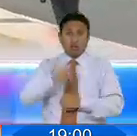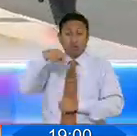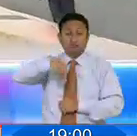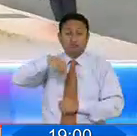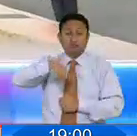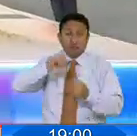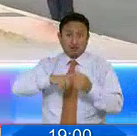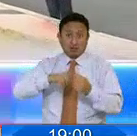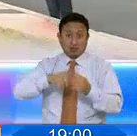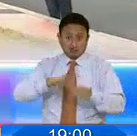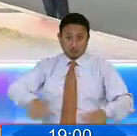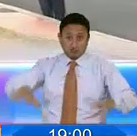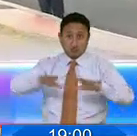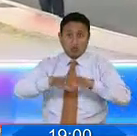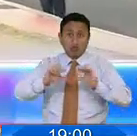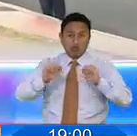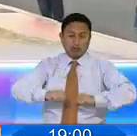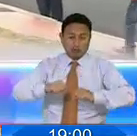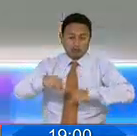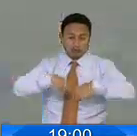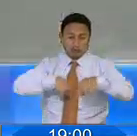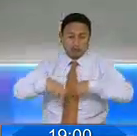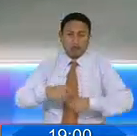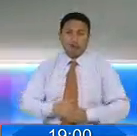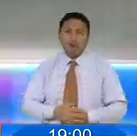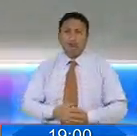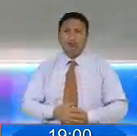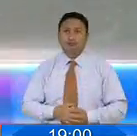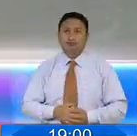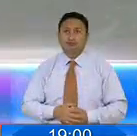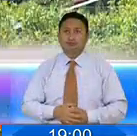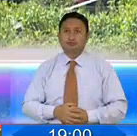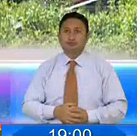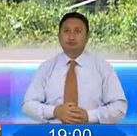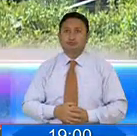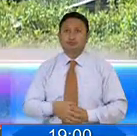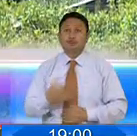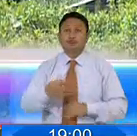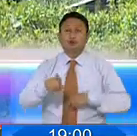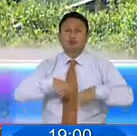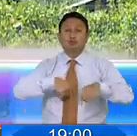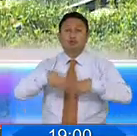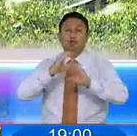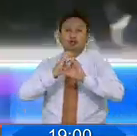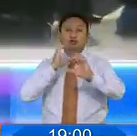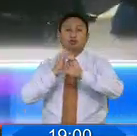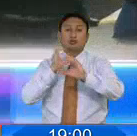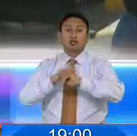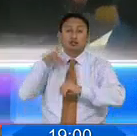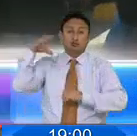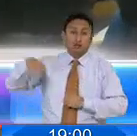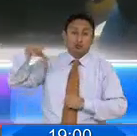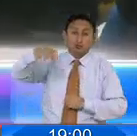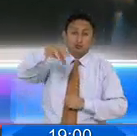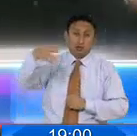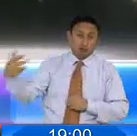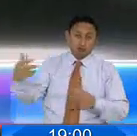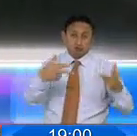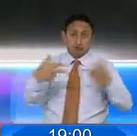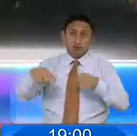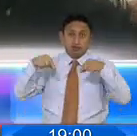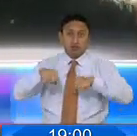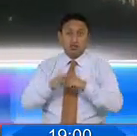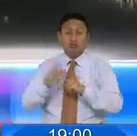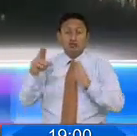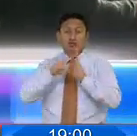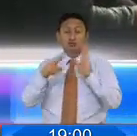urbano están exentos de esta medida. El transporte intra e interprovincial se sujetará a la